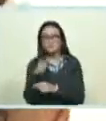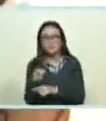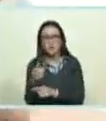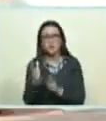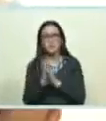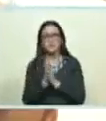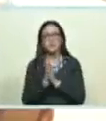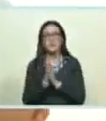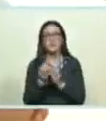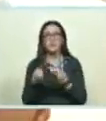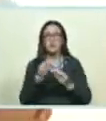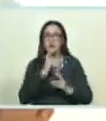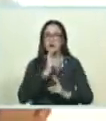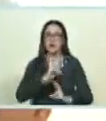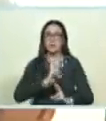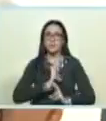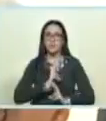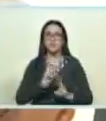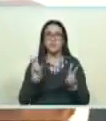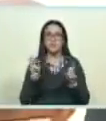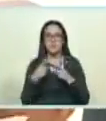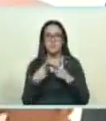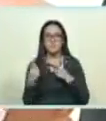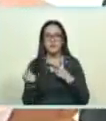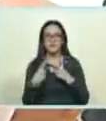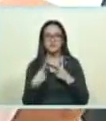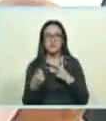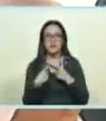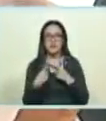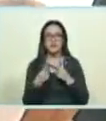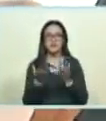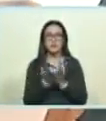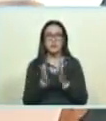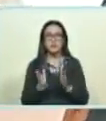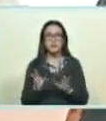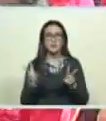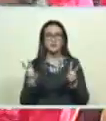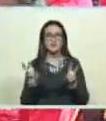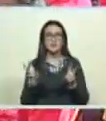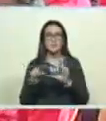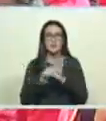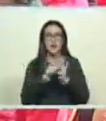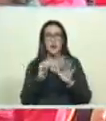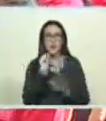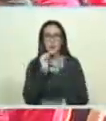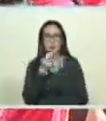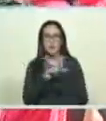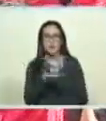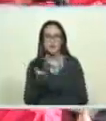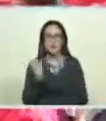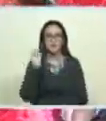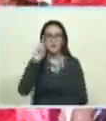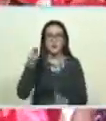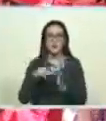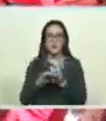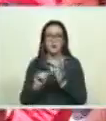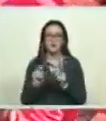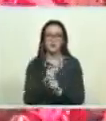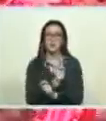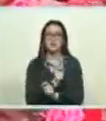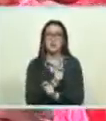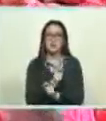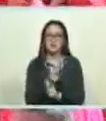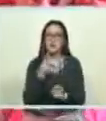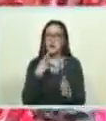Maduro, que se nos dé respuesta al tema del pasaje estudiantil. Nosotros en el tema del capítulo de la juventud, entre la Asamblea Nacional Constituyente,